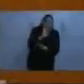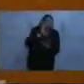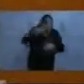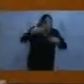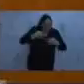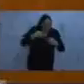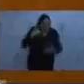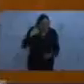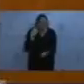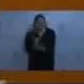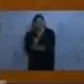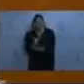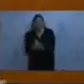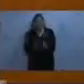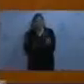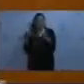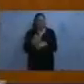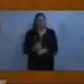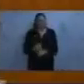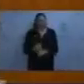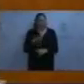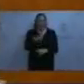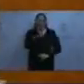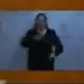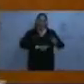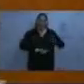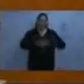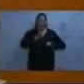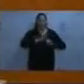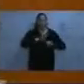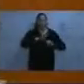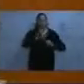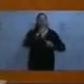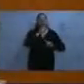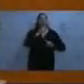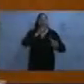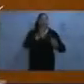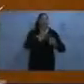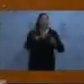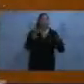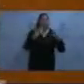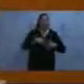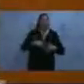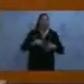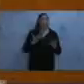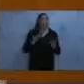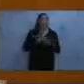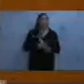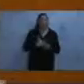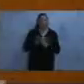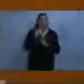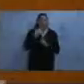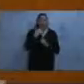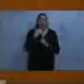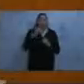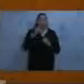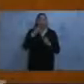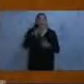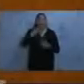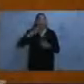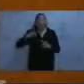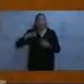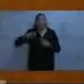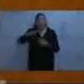el primer problema que ustedes siguen sin solucionar. A más de 200 explotaciones, por tanto, y tirando del hilo de